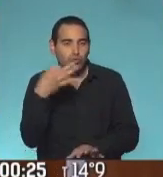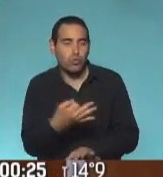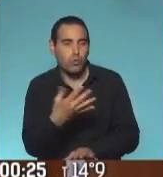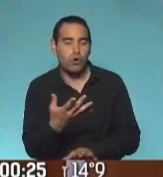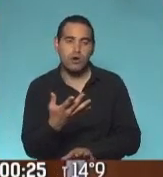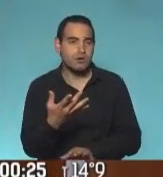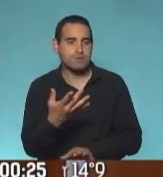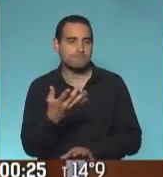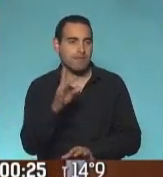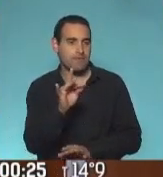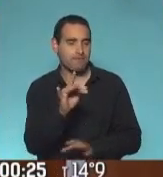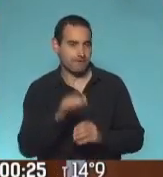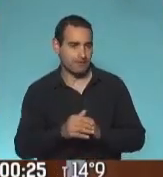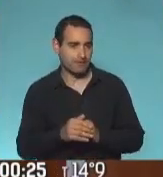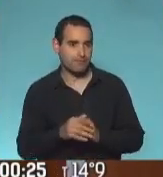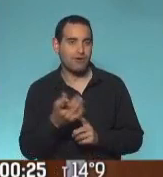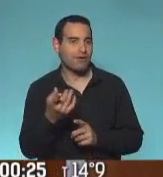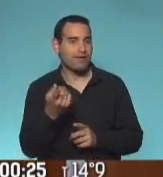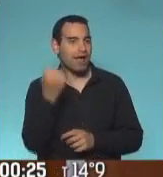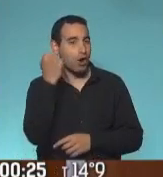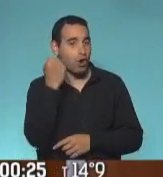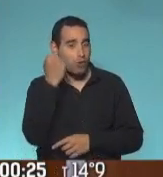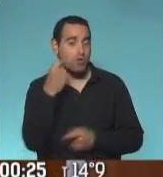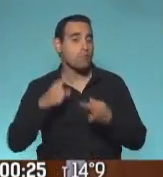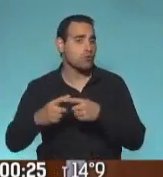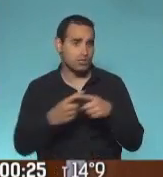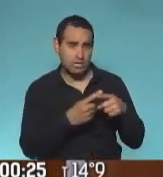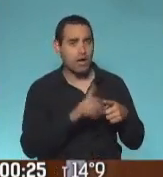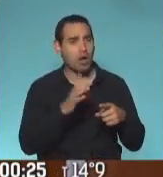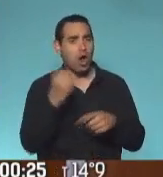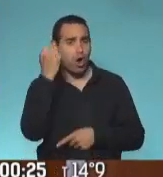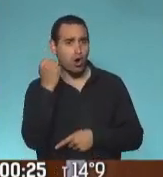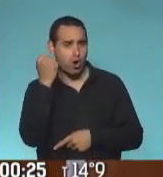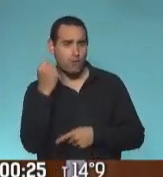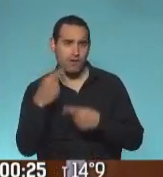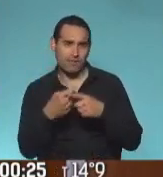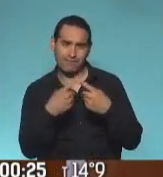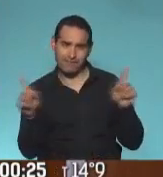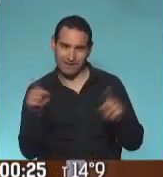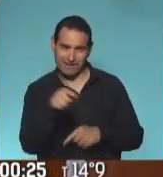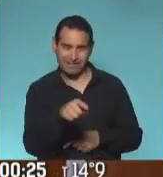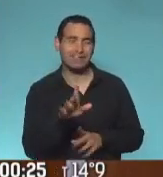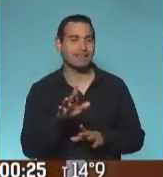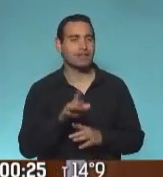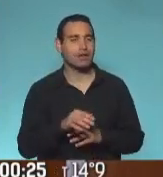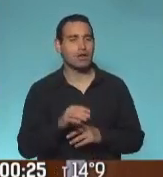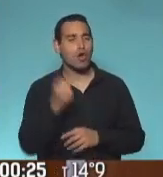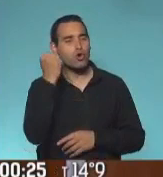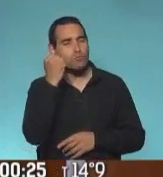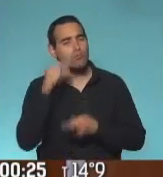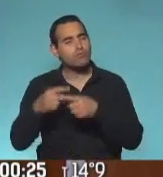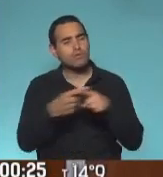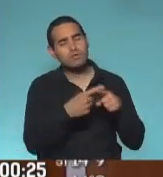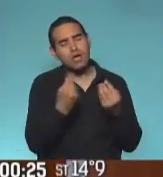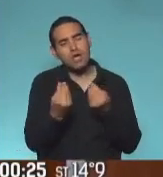se sustentan en el funcionamiento de la economía política más allá de la política económica. La economía política es un poco el